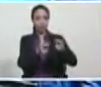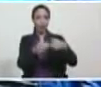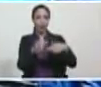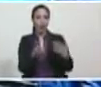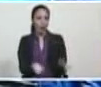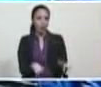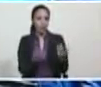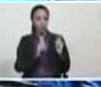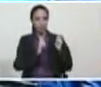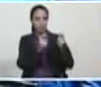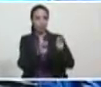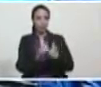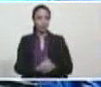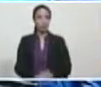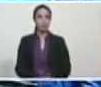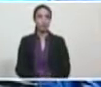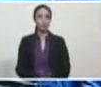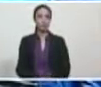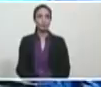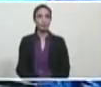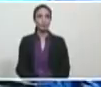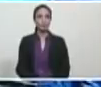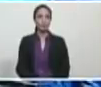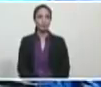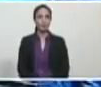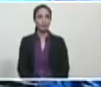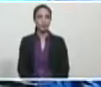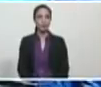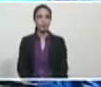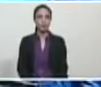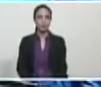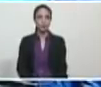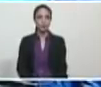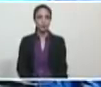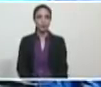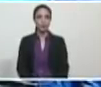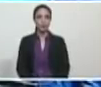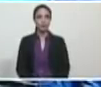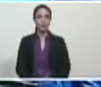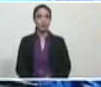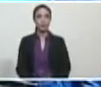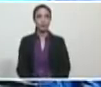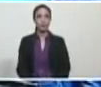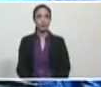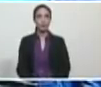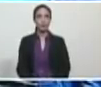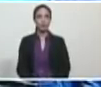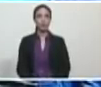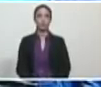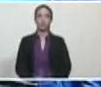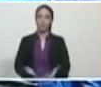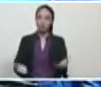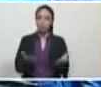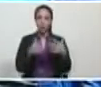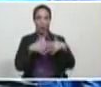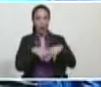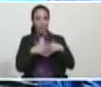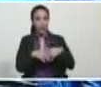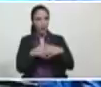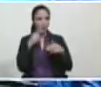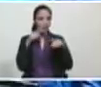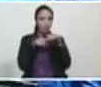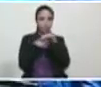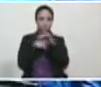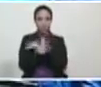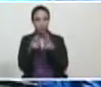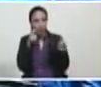Cuando ustedes me preguntan cuál es el trabajo de un ministro para el motor automotriz, estar en las empresas produciendo con los